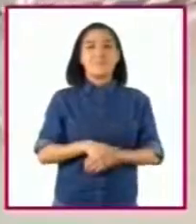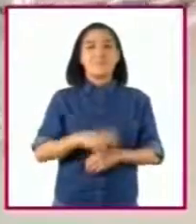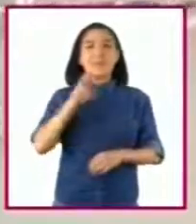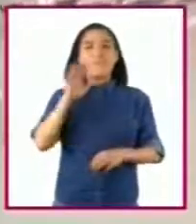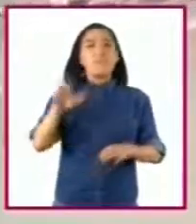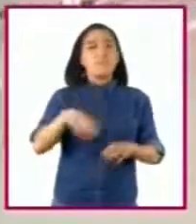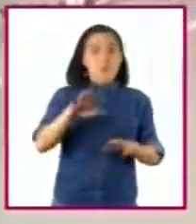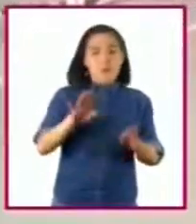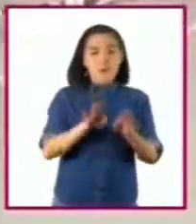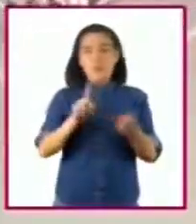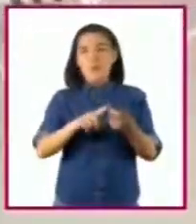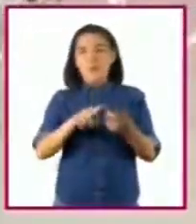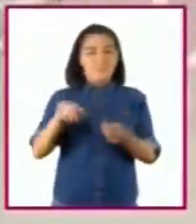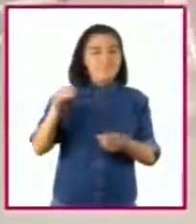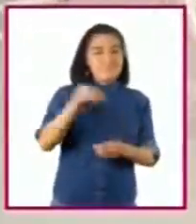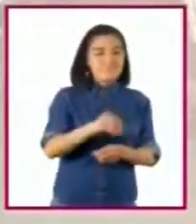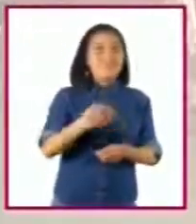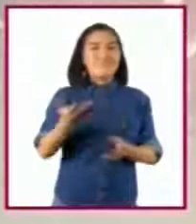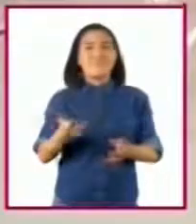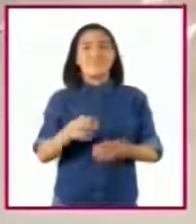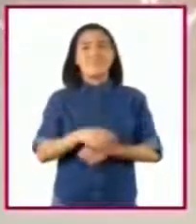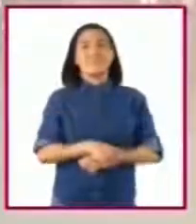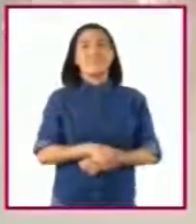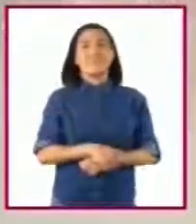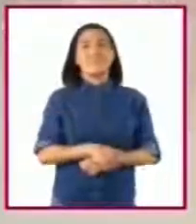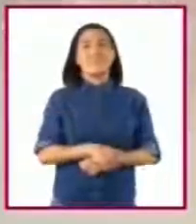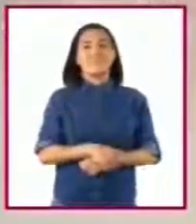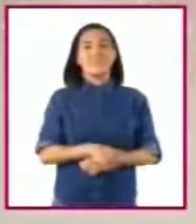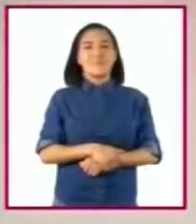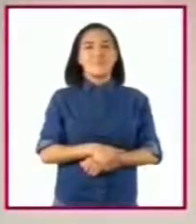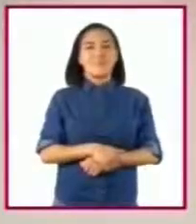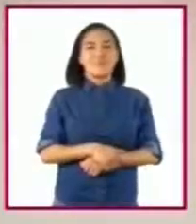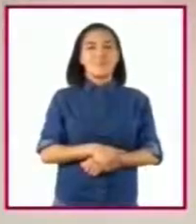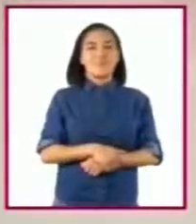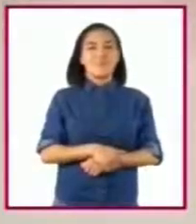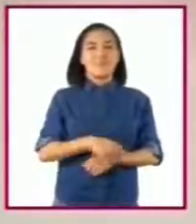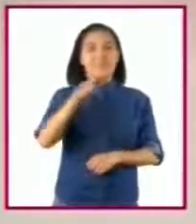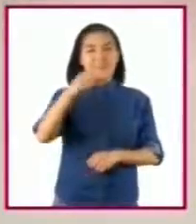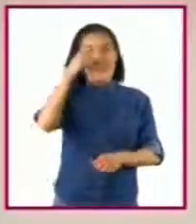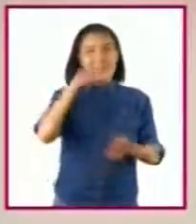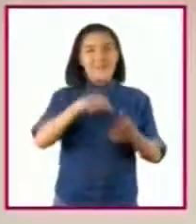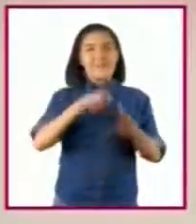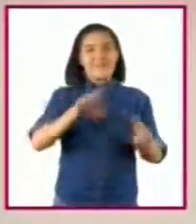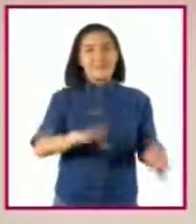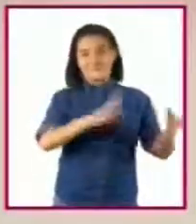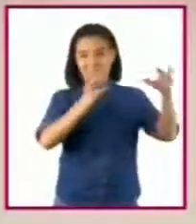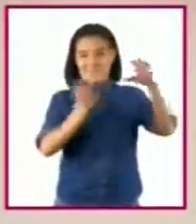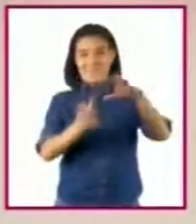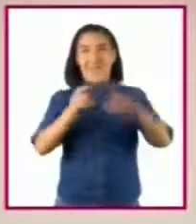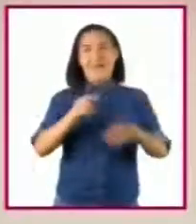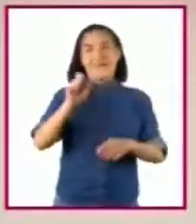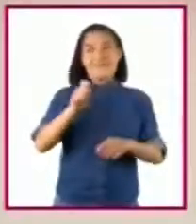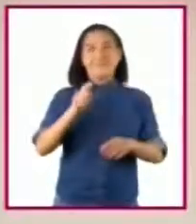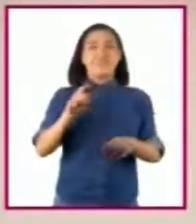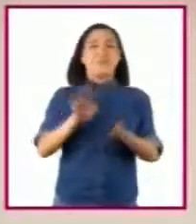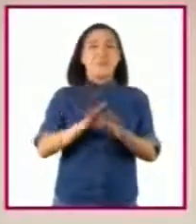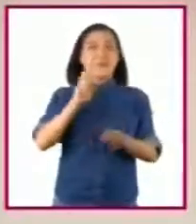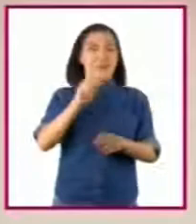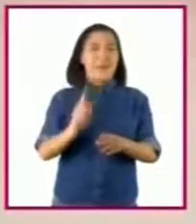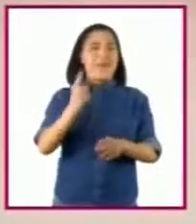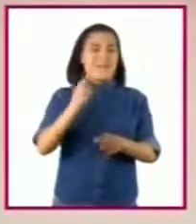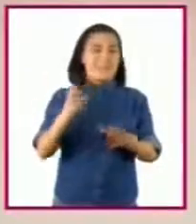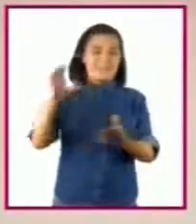buscarle otro espacio. Este creo que es el que va arriba, va ¿verdad? Arriba. Perfecto. Sí. Queda muy bien